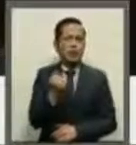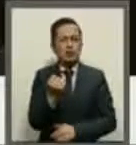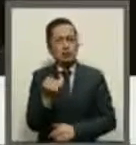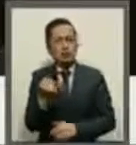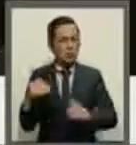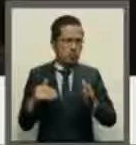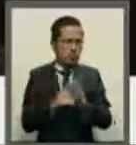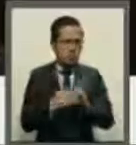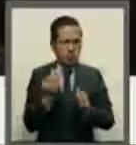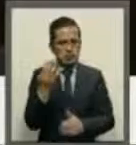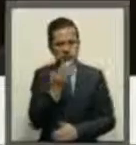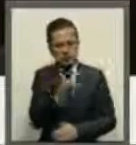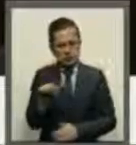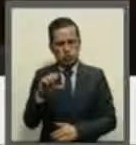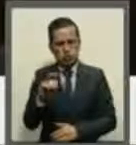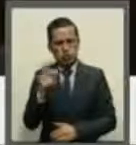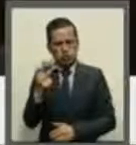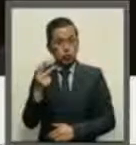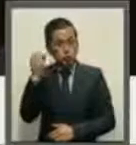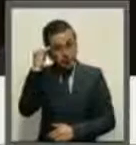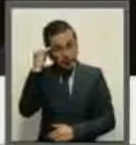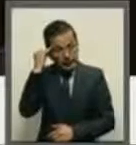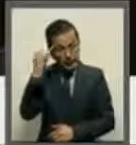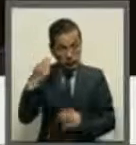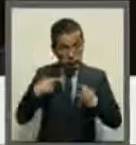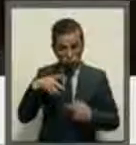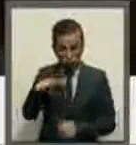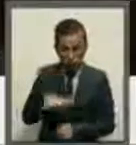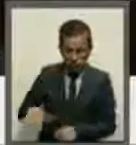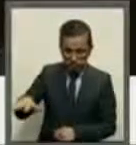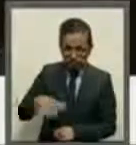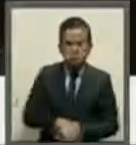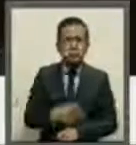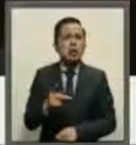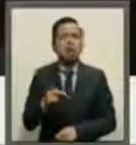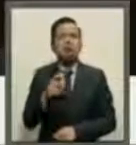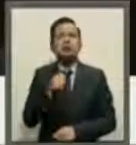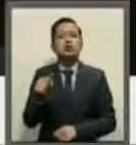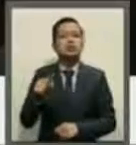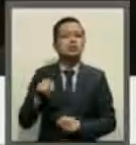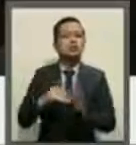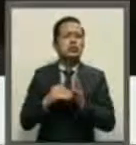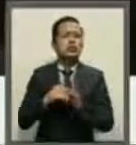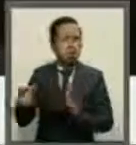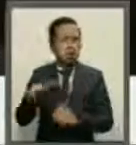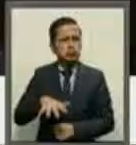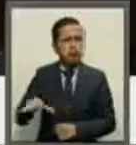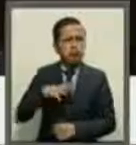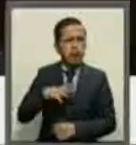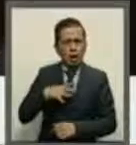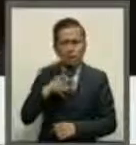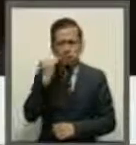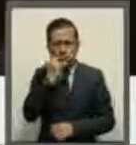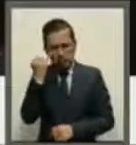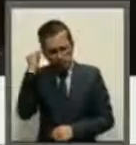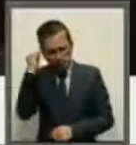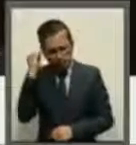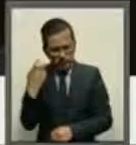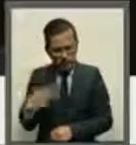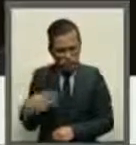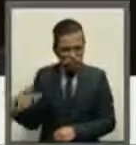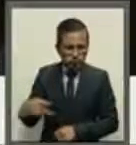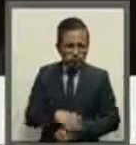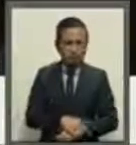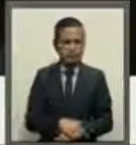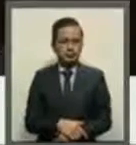25.694.928 indígenas, pero solo 7.004.000 hablan alguna lengua indígena. Además, debe